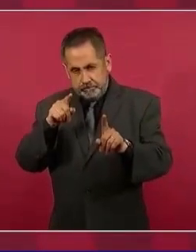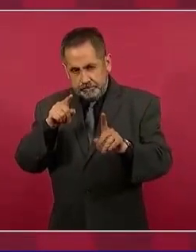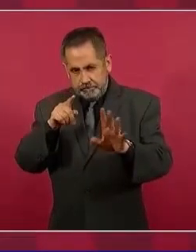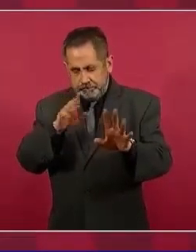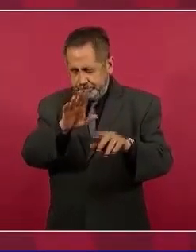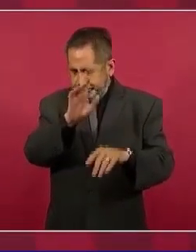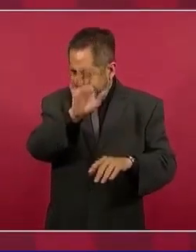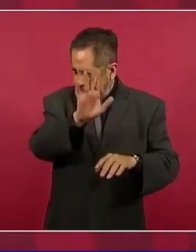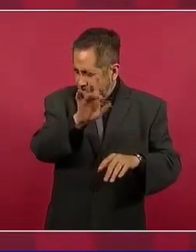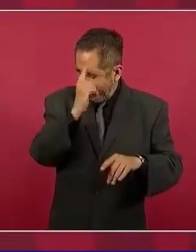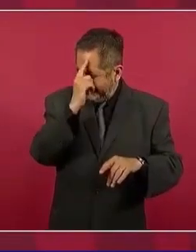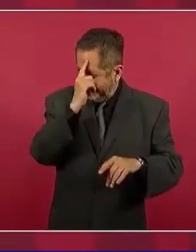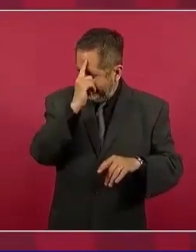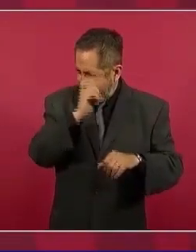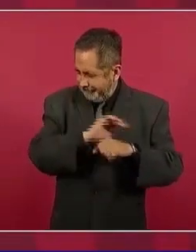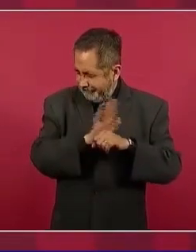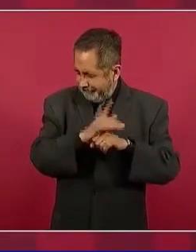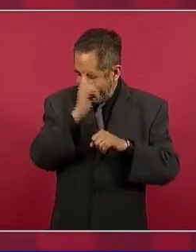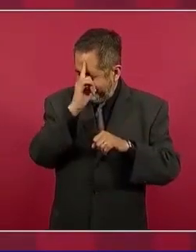Sí.